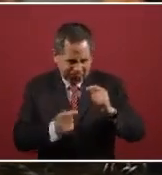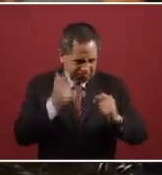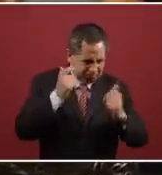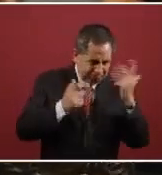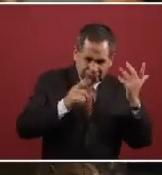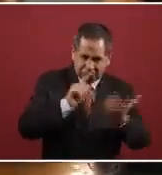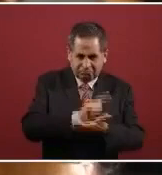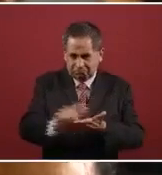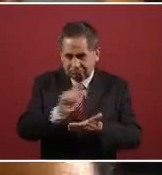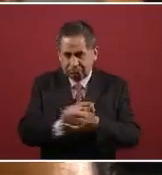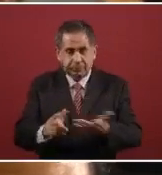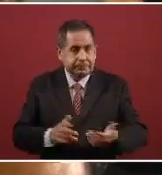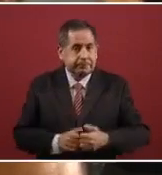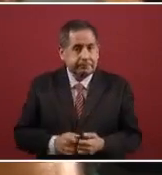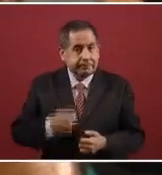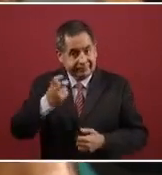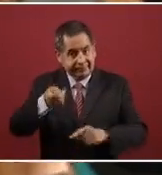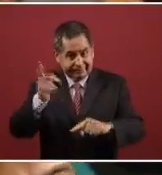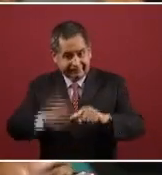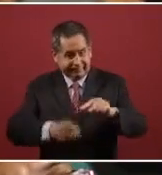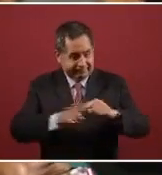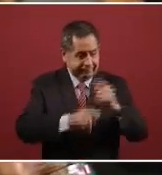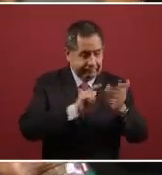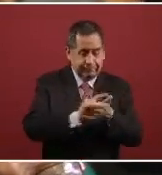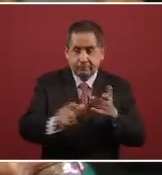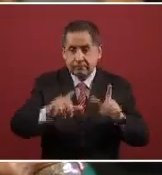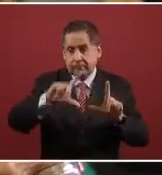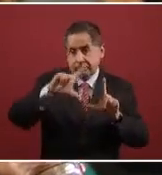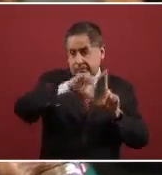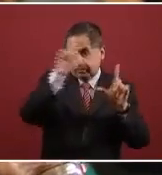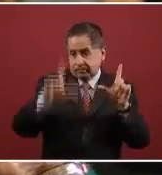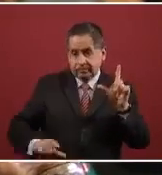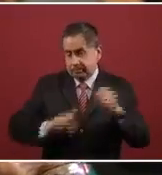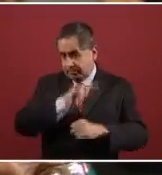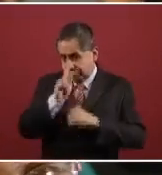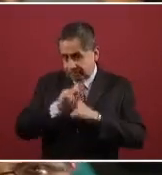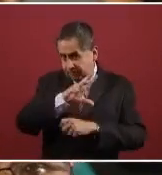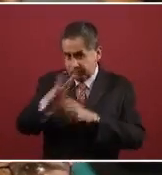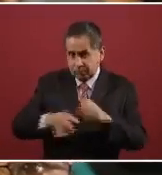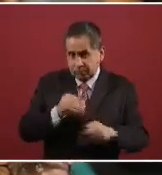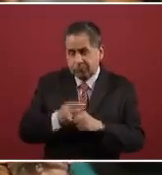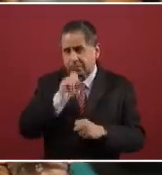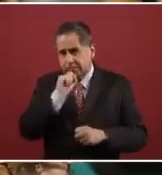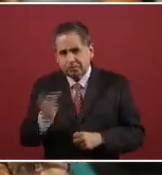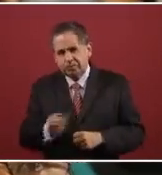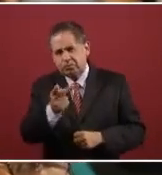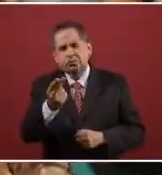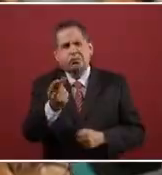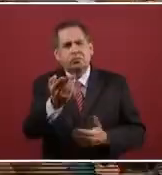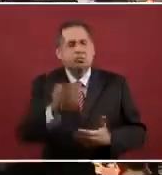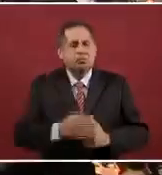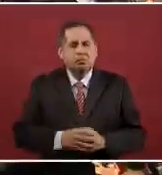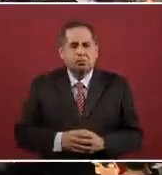Preguntarle, ¿esta depuración se va a hacer en todo el país, por una parte? Y también preguntarle, ¿usted